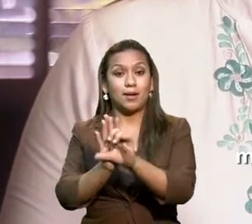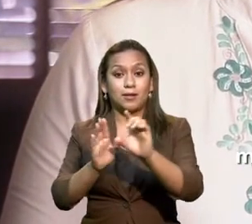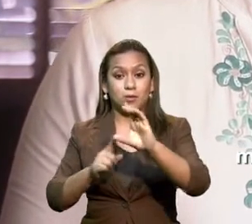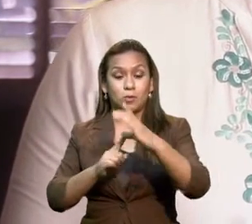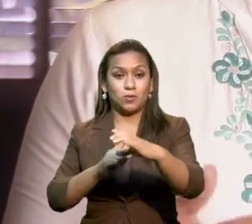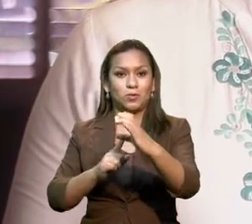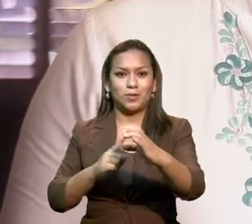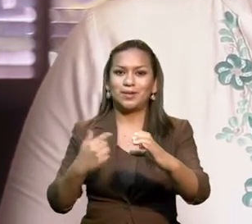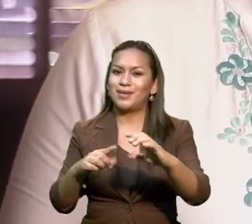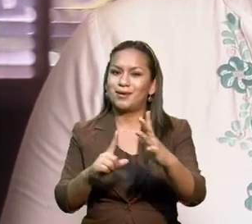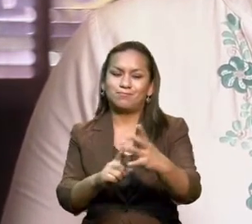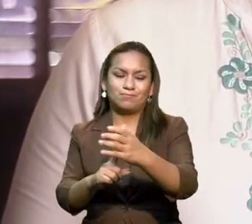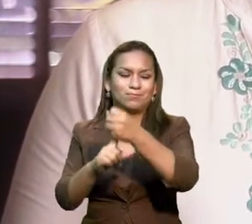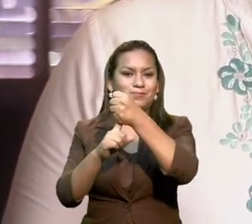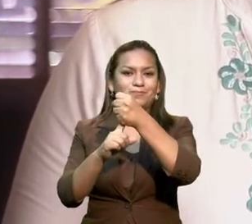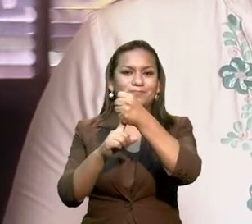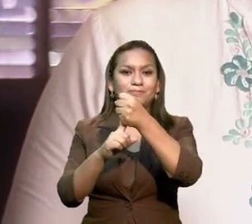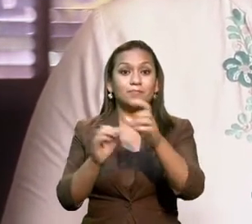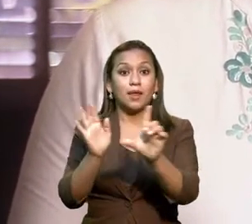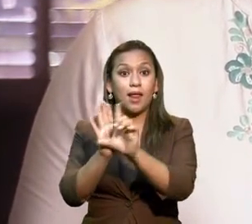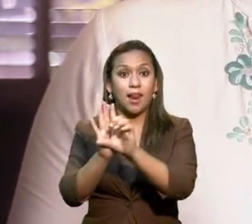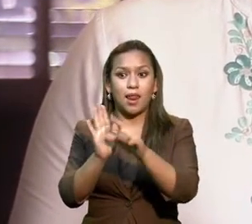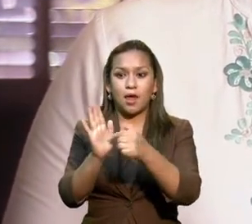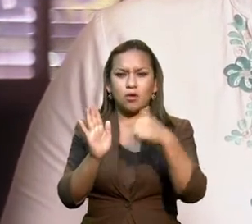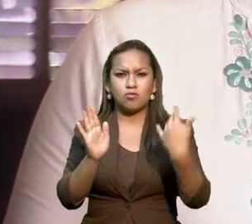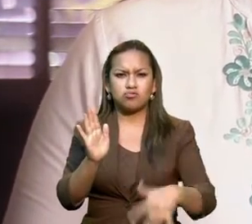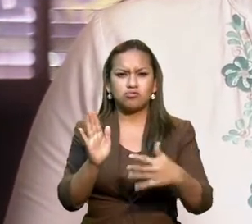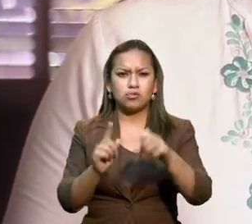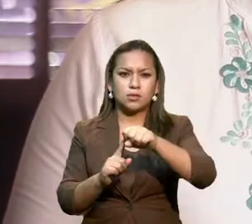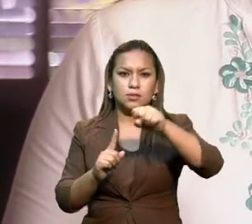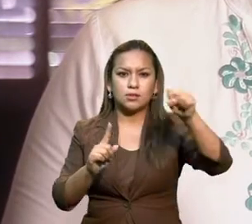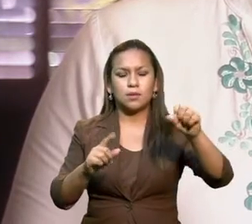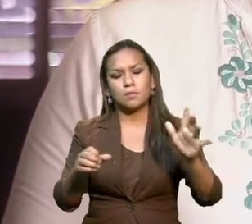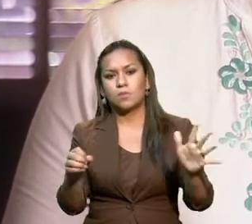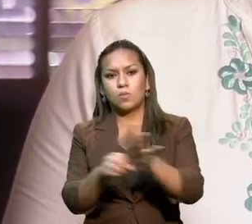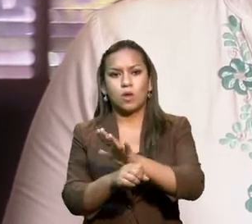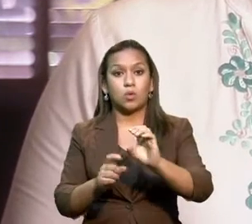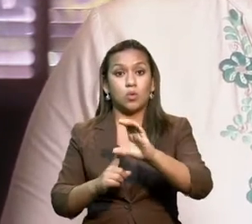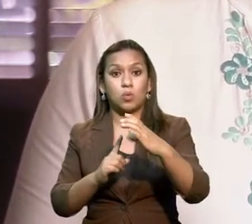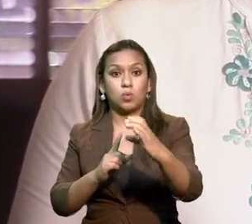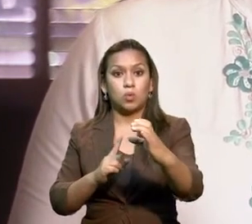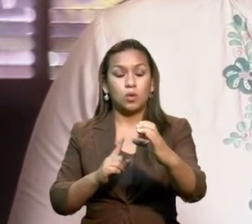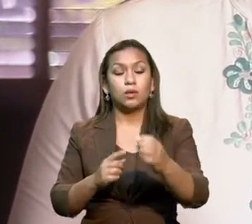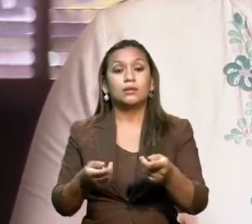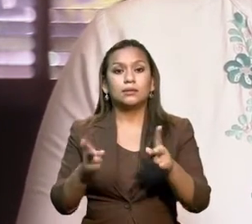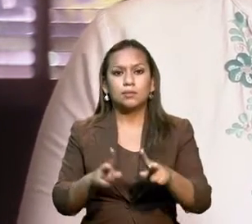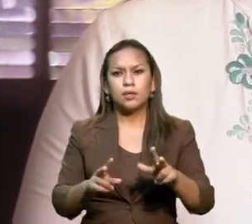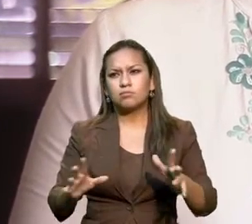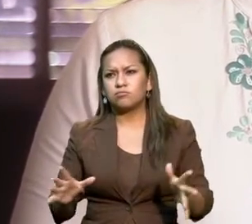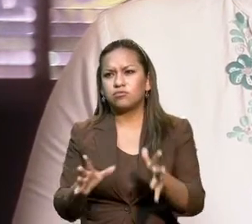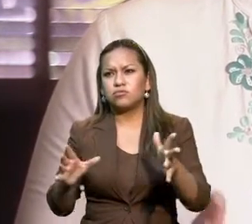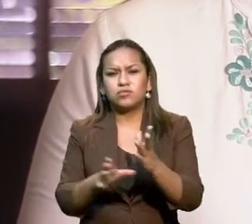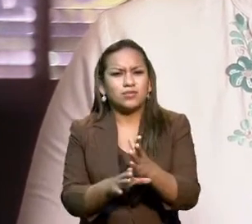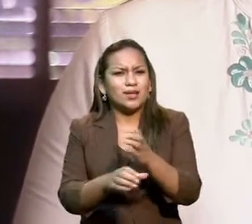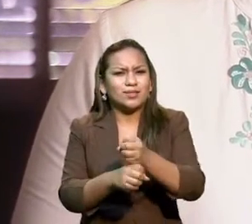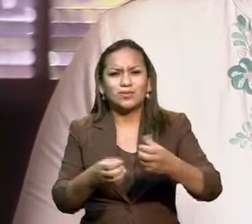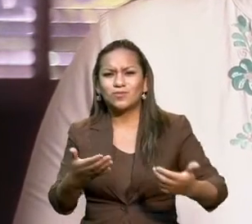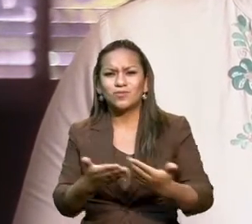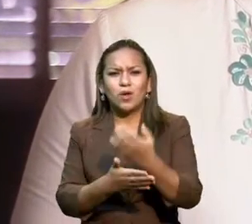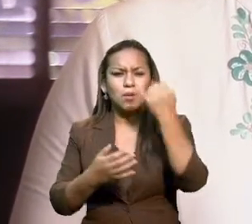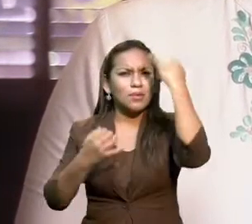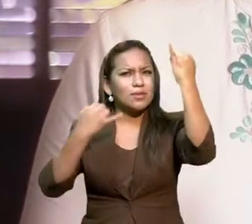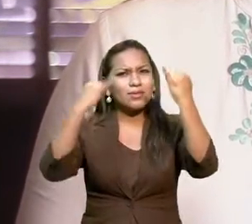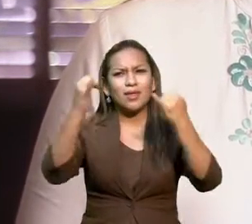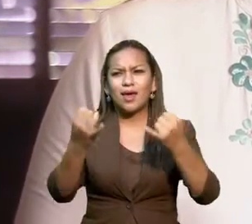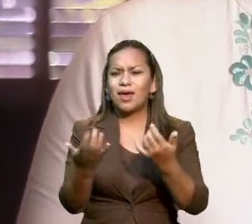Ley de Cultura logramos este hito histórico. Una ley que genera el sistema integral de cultura, que genera y fomenta la